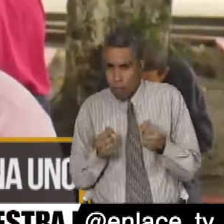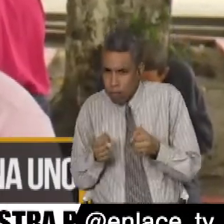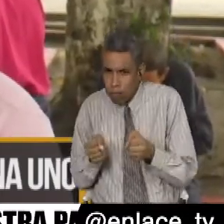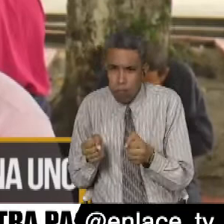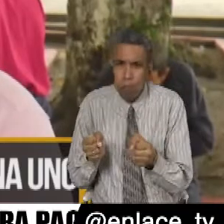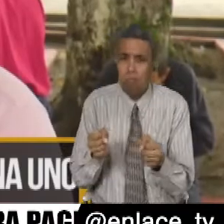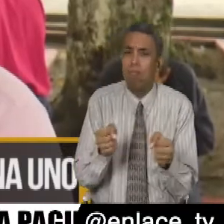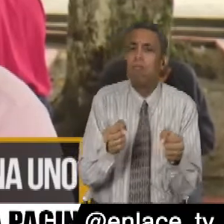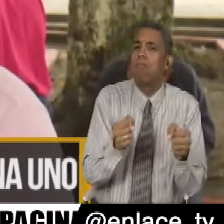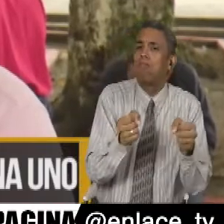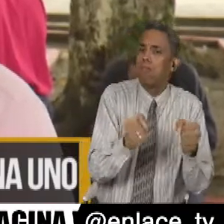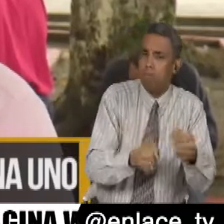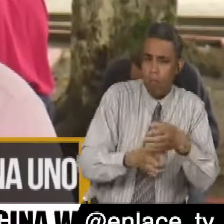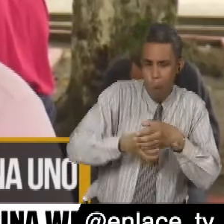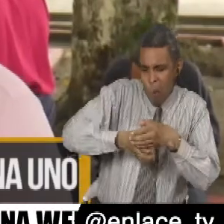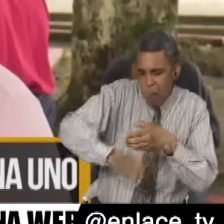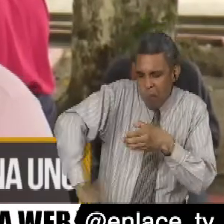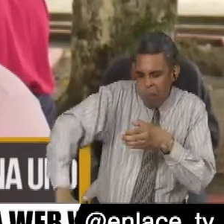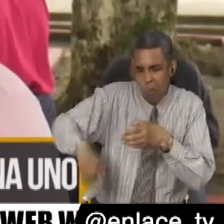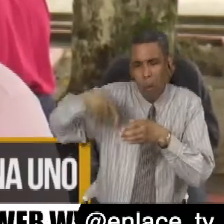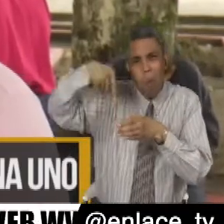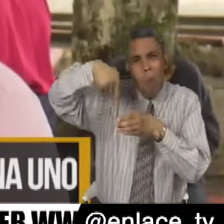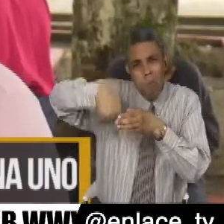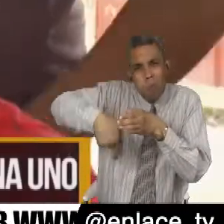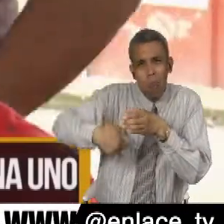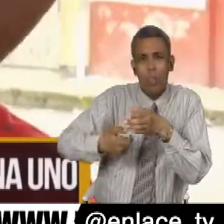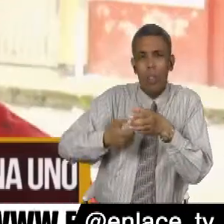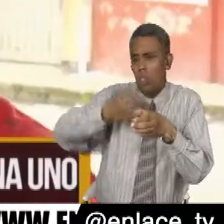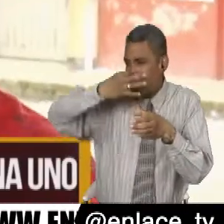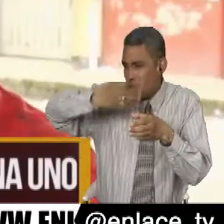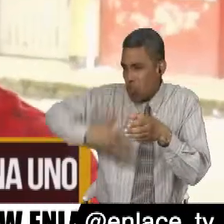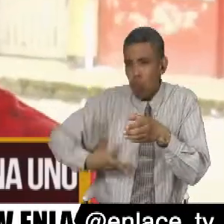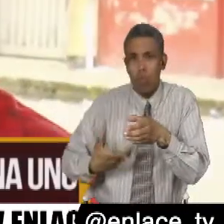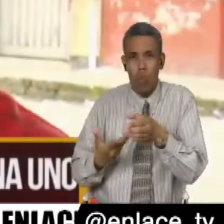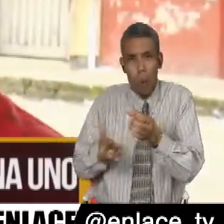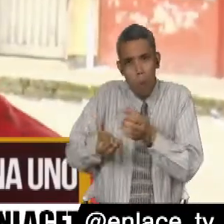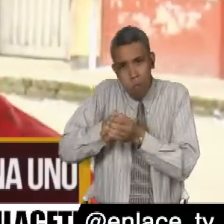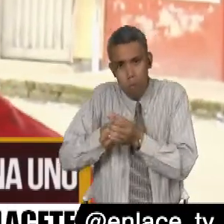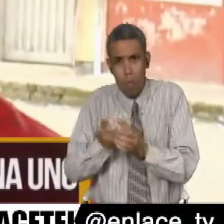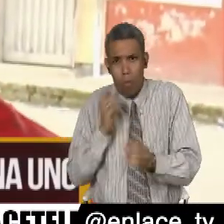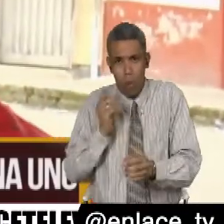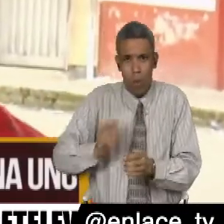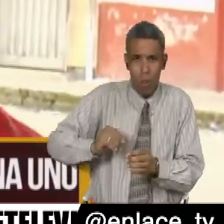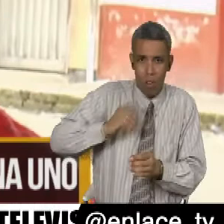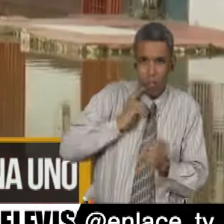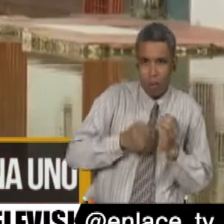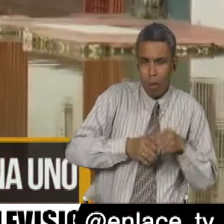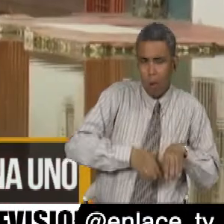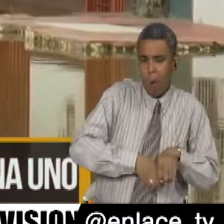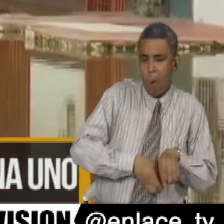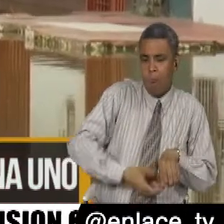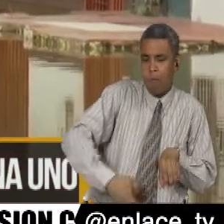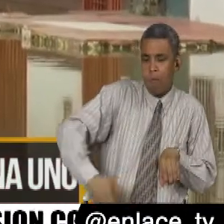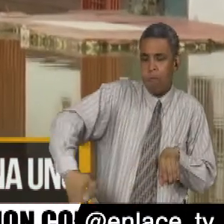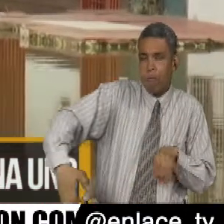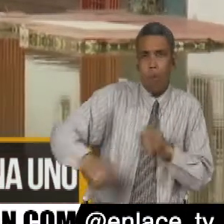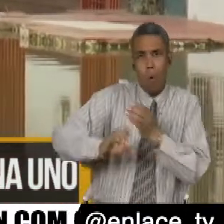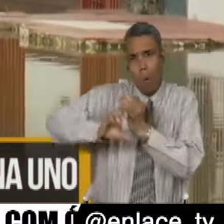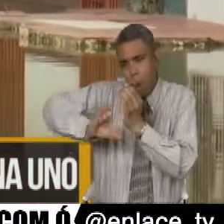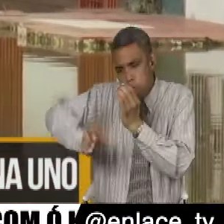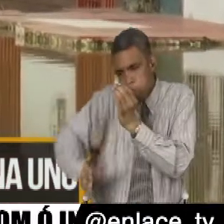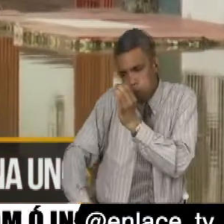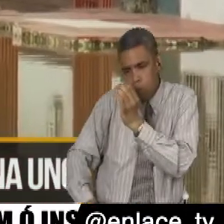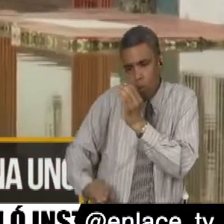sedimentos que deja el río como está actualmente por su parte el secretario de medioambiente dio a conocer que se dispondrán cuadrillas para la